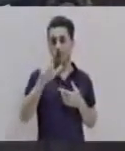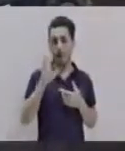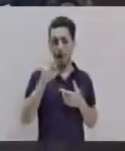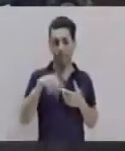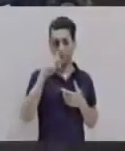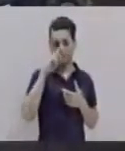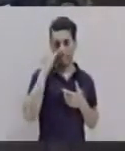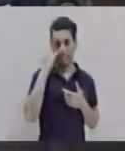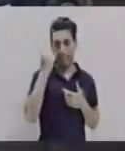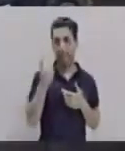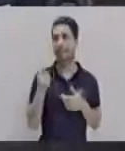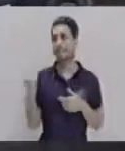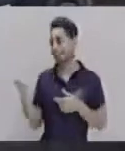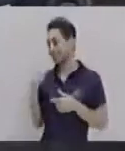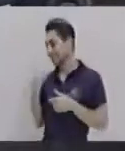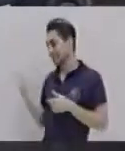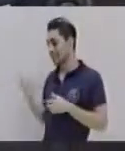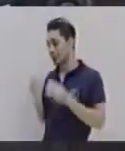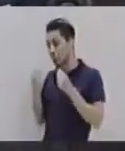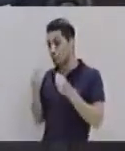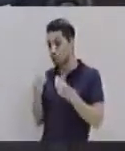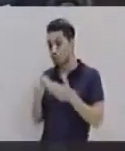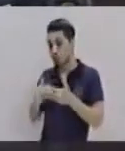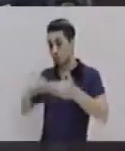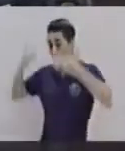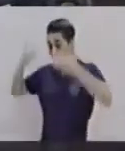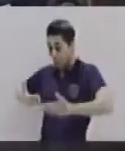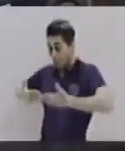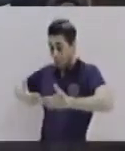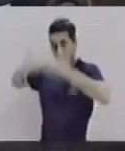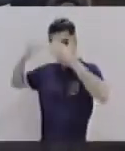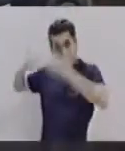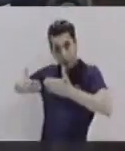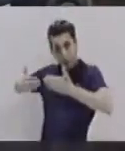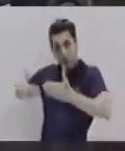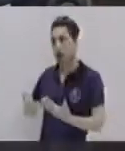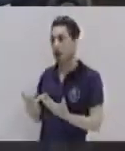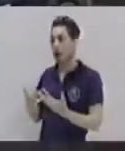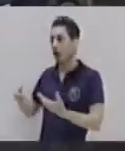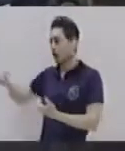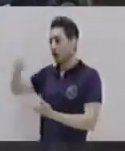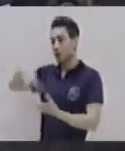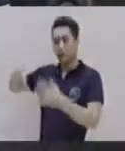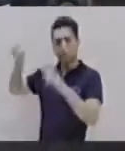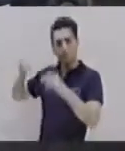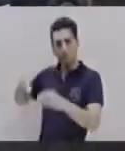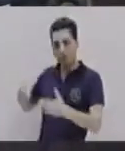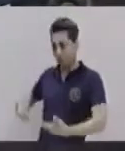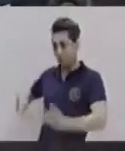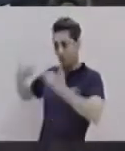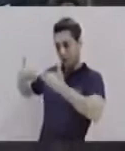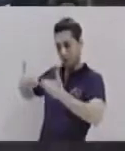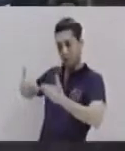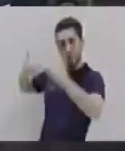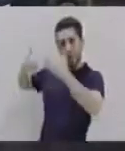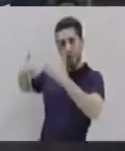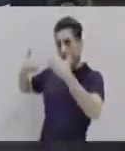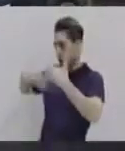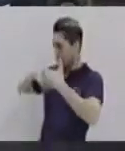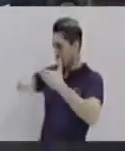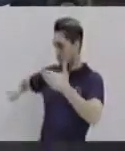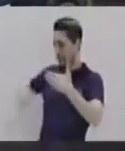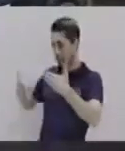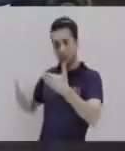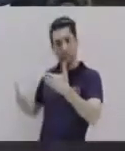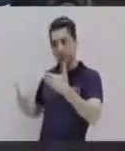Claro, y son todos esos obstáculos que usted menciona que muchas veces la sociedad o las personas cercanas pues nos van poniendo en el